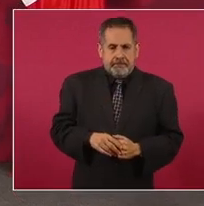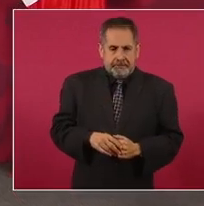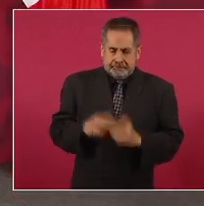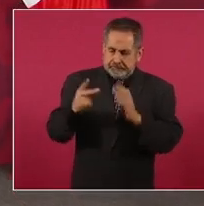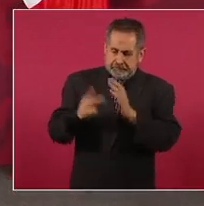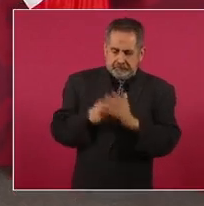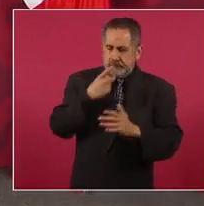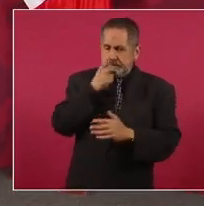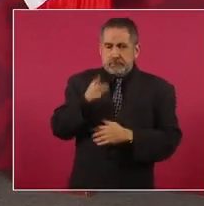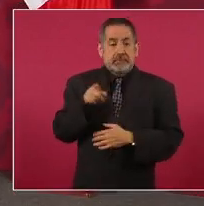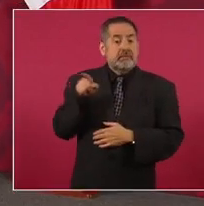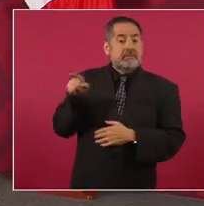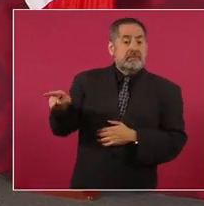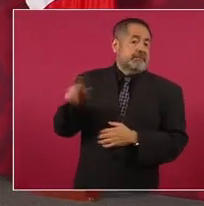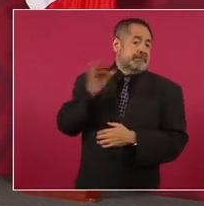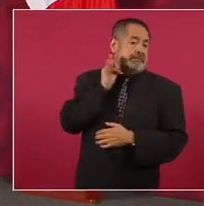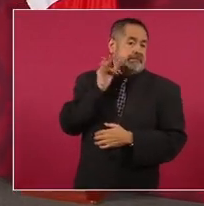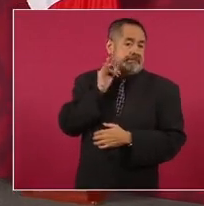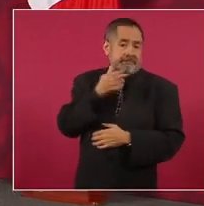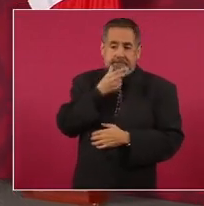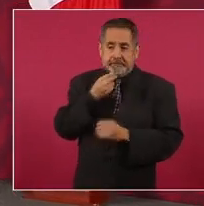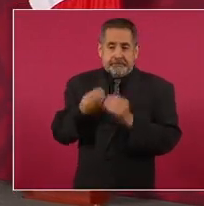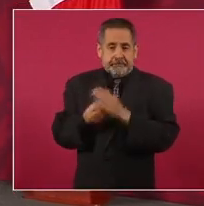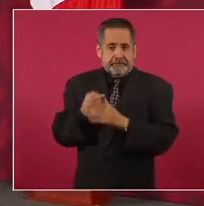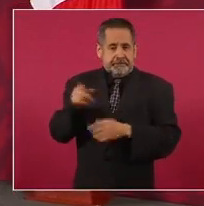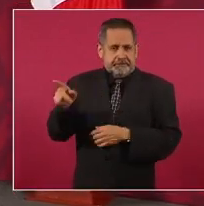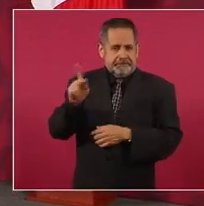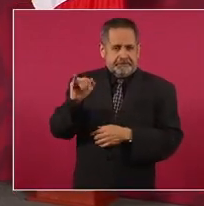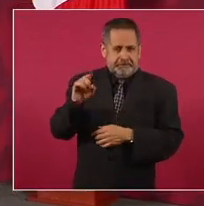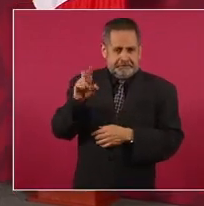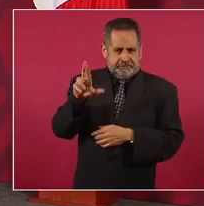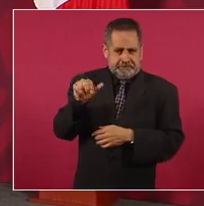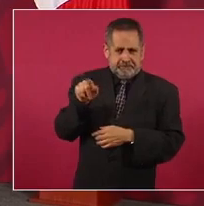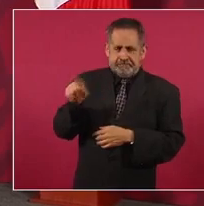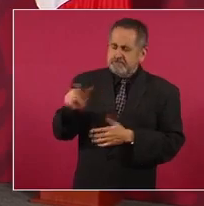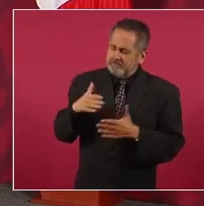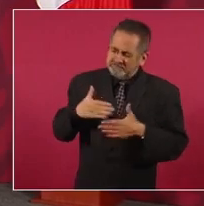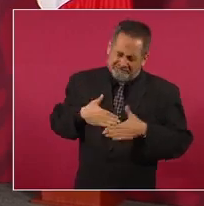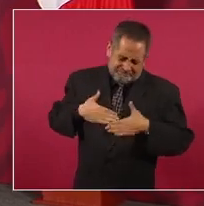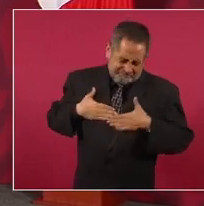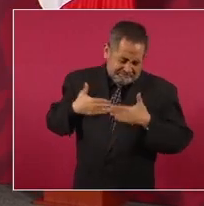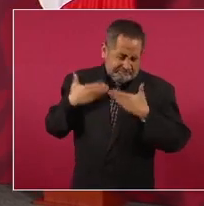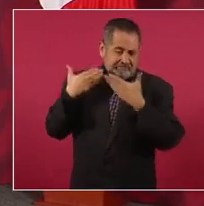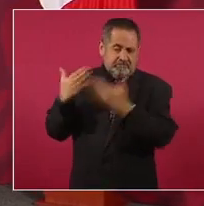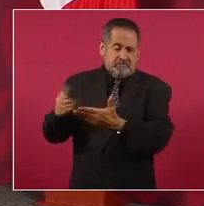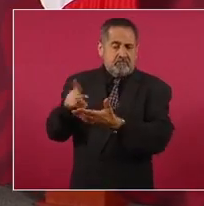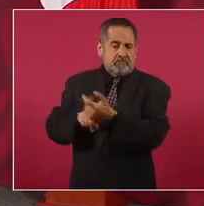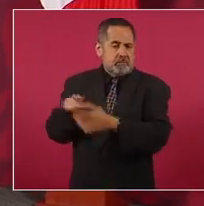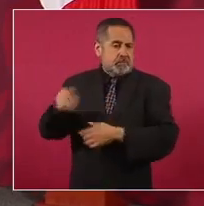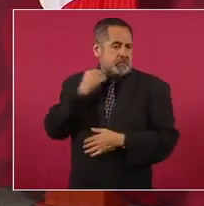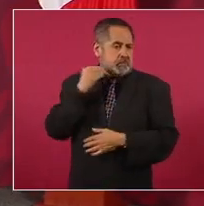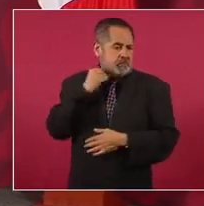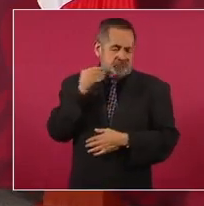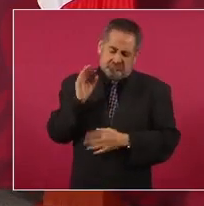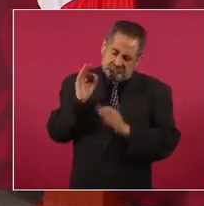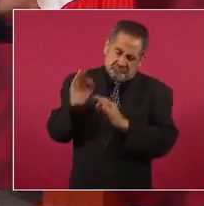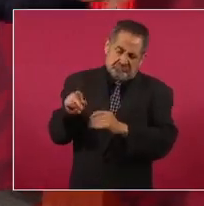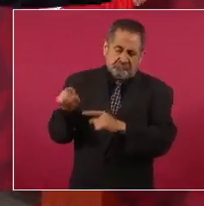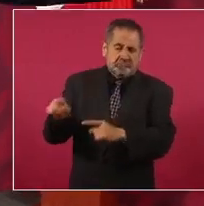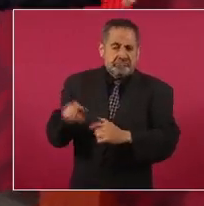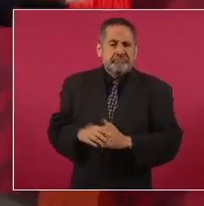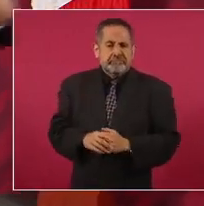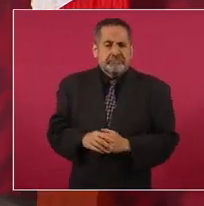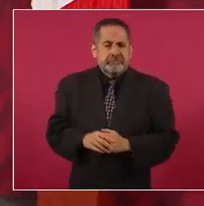Repito, le tenemos toda la confianza al abogado,